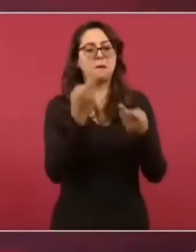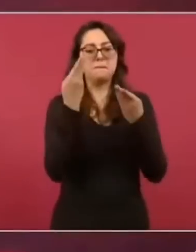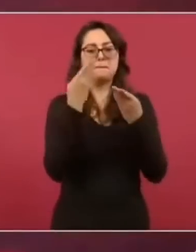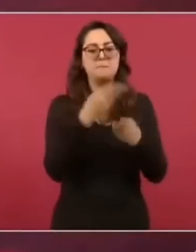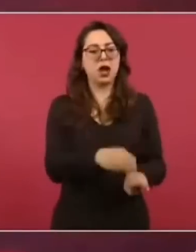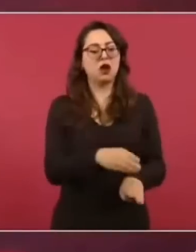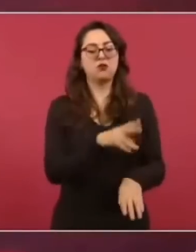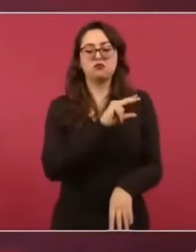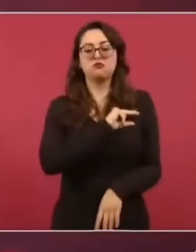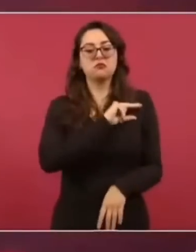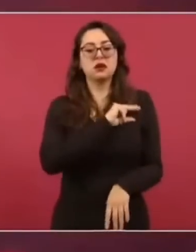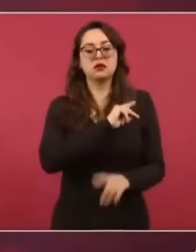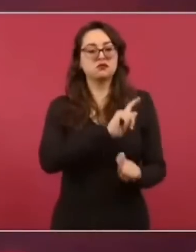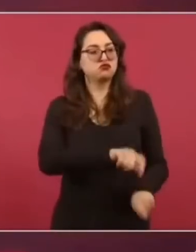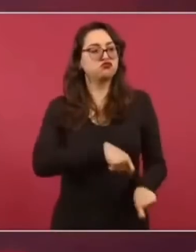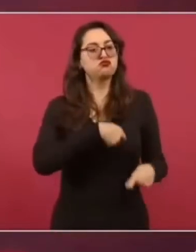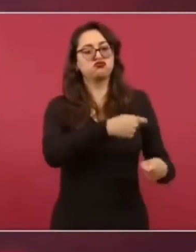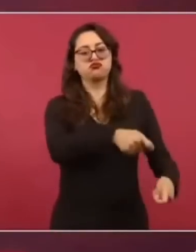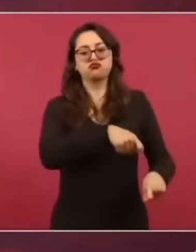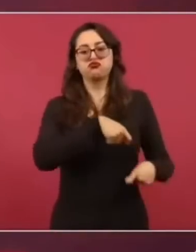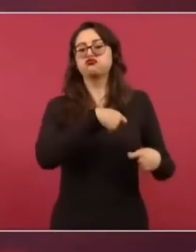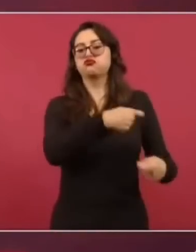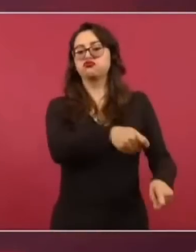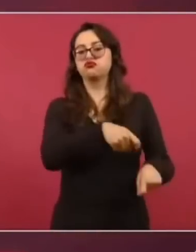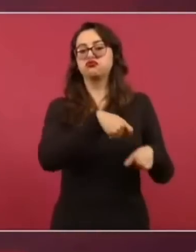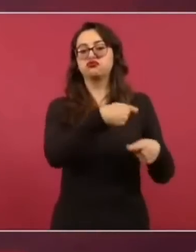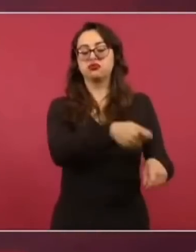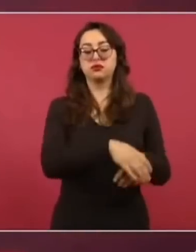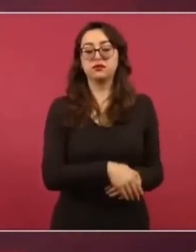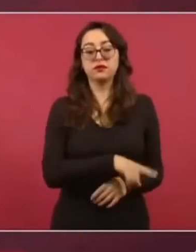Zedillo entregó los ferrocarriles.